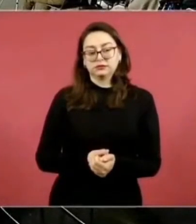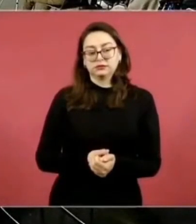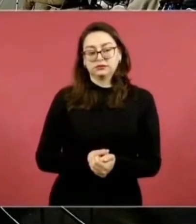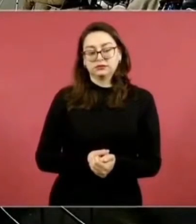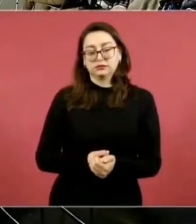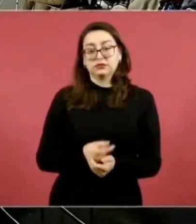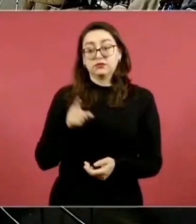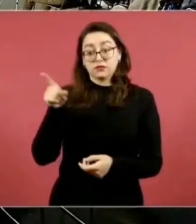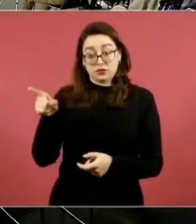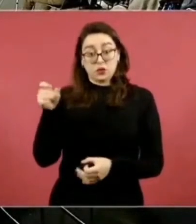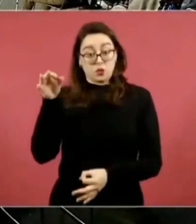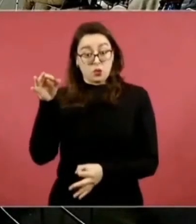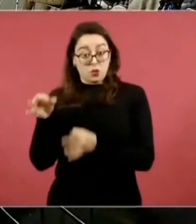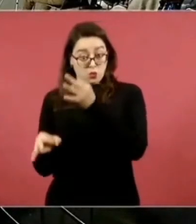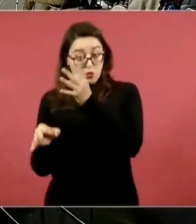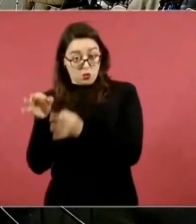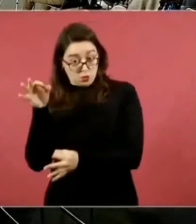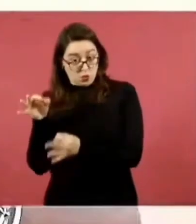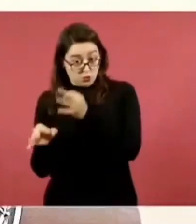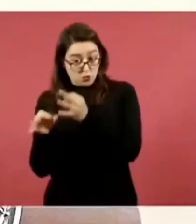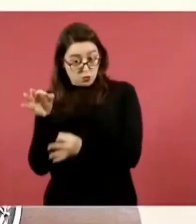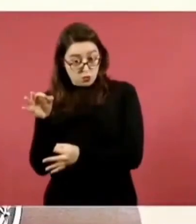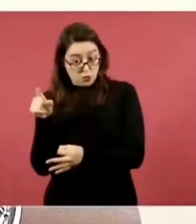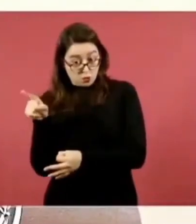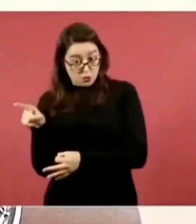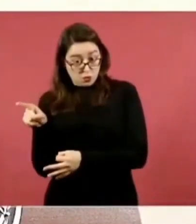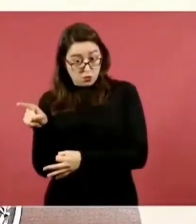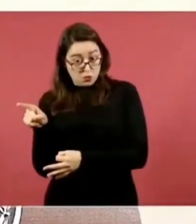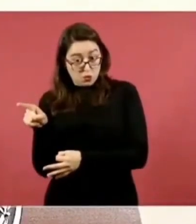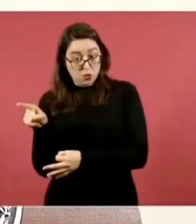El juez, en este caso